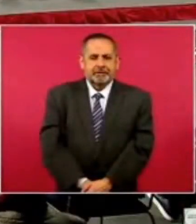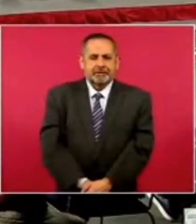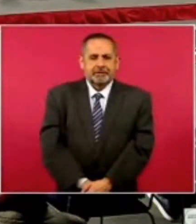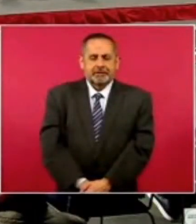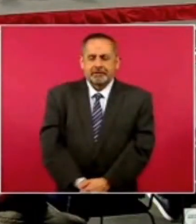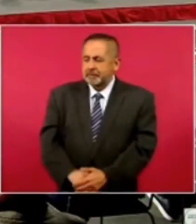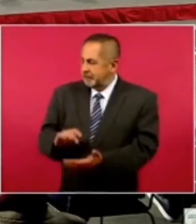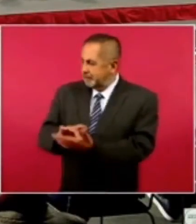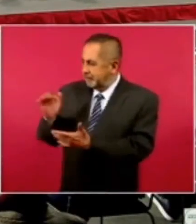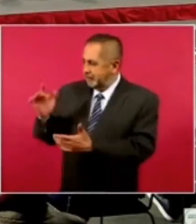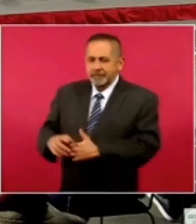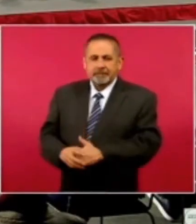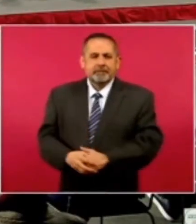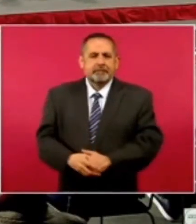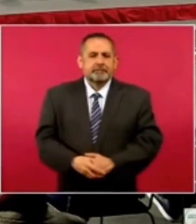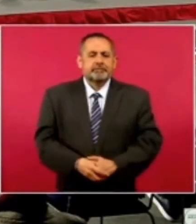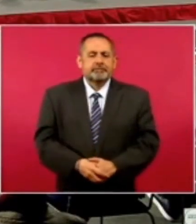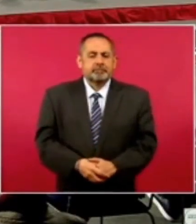Gracias.